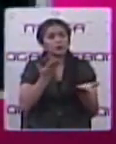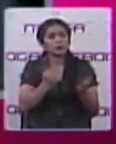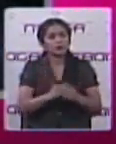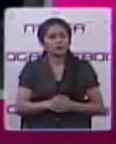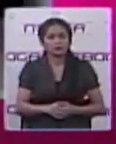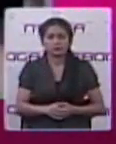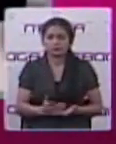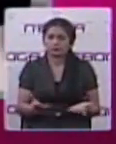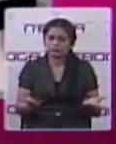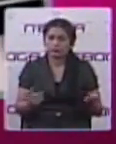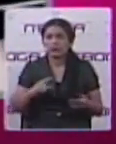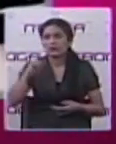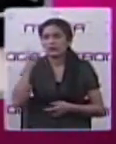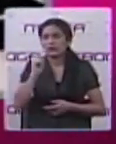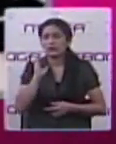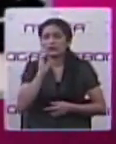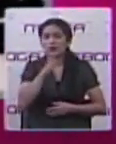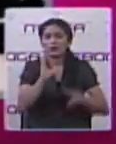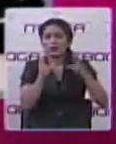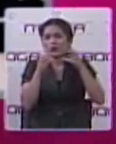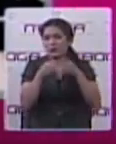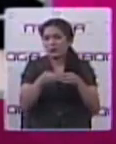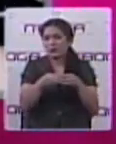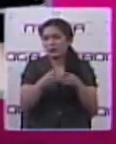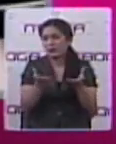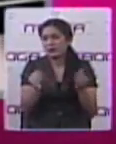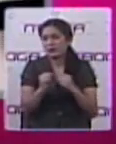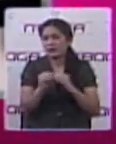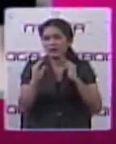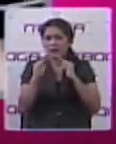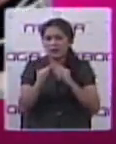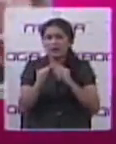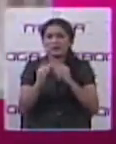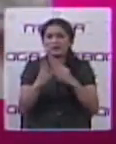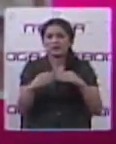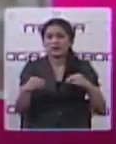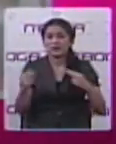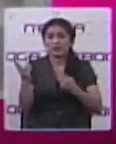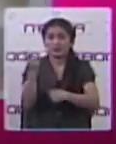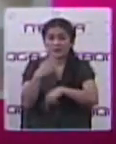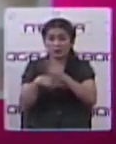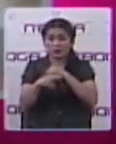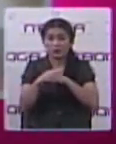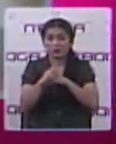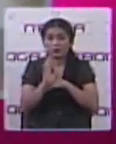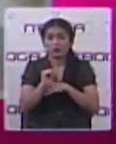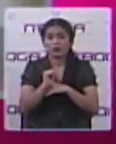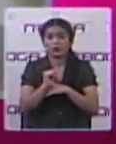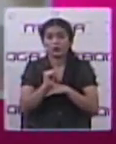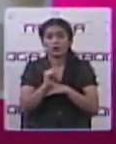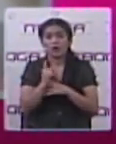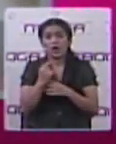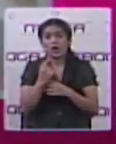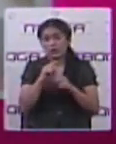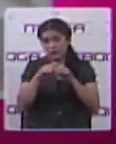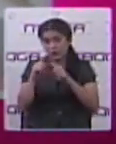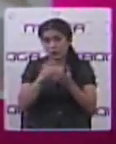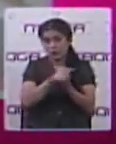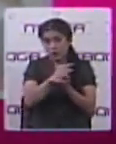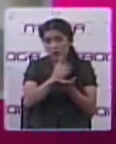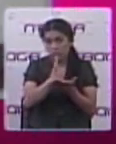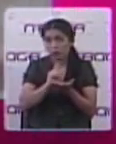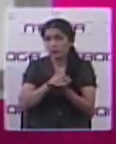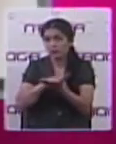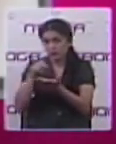presentas, te acercas a una asociación de bienes raíces, en este caso de Guayaquil está Advir Guayas, pero ahí en Cuenca, Advir, y en